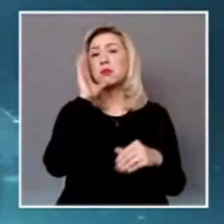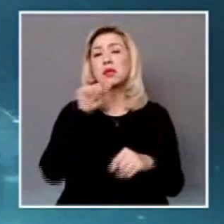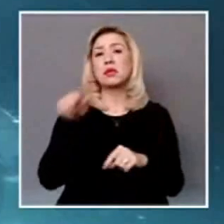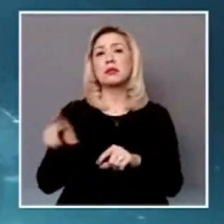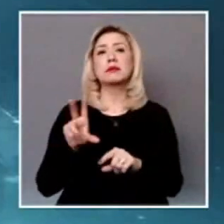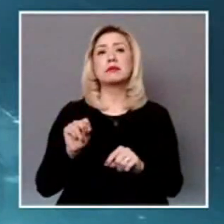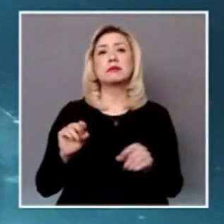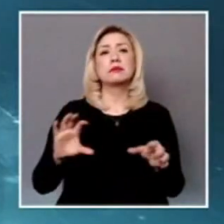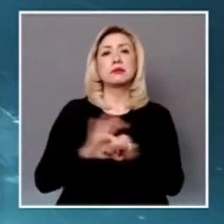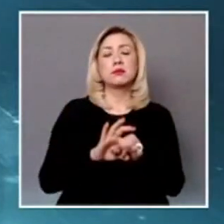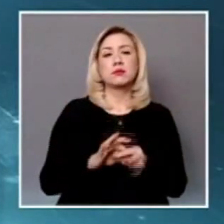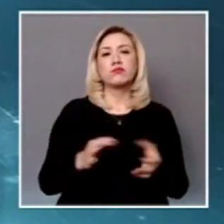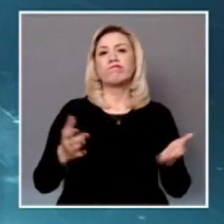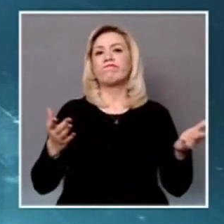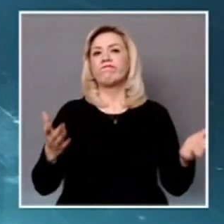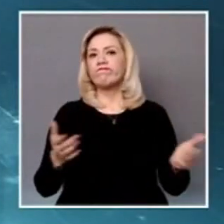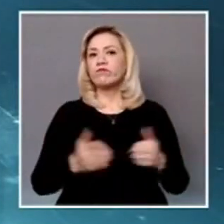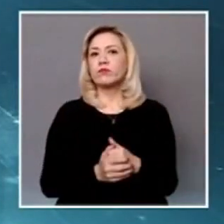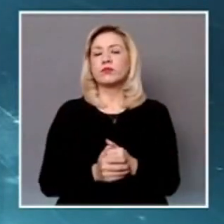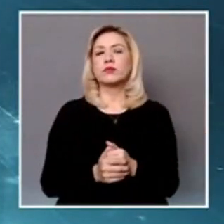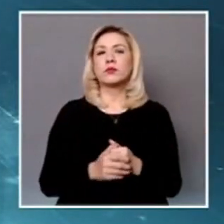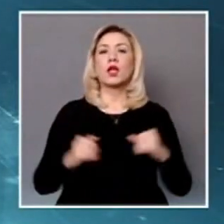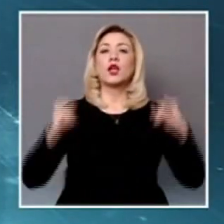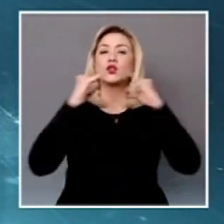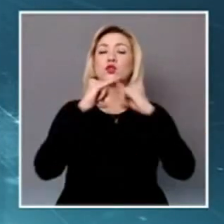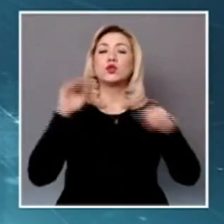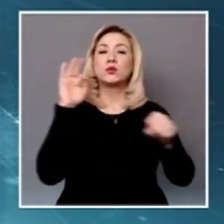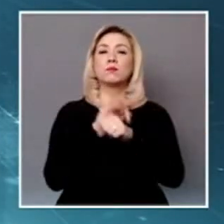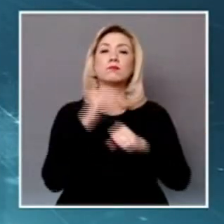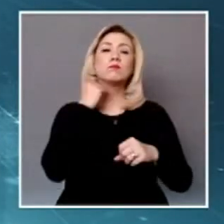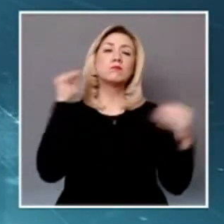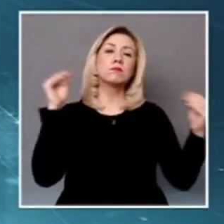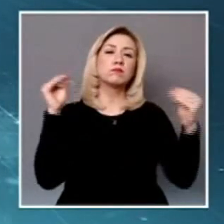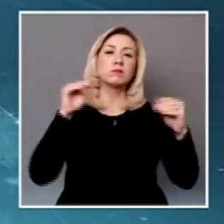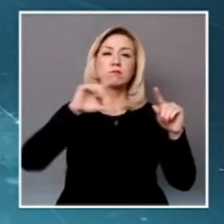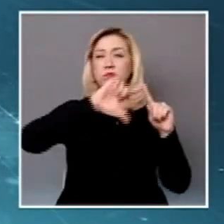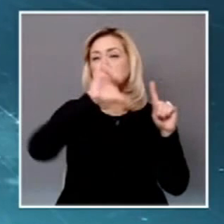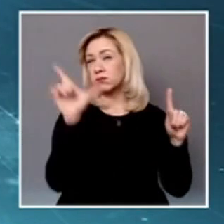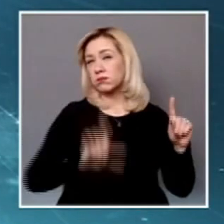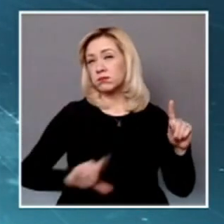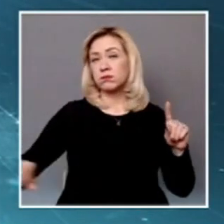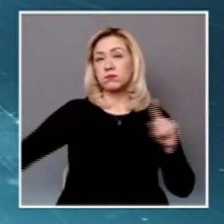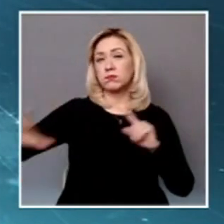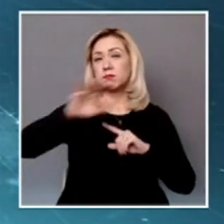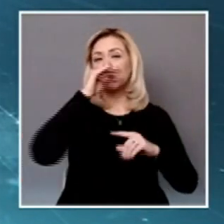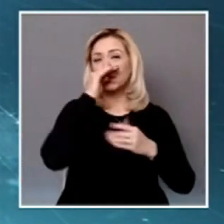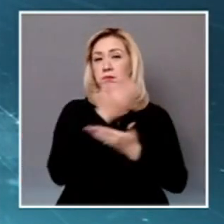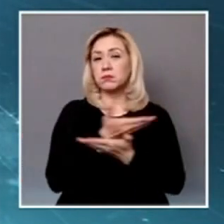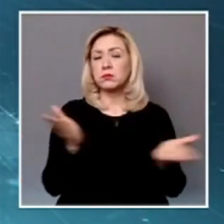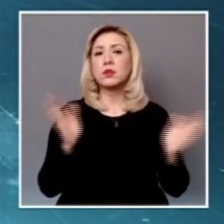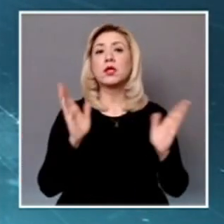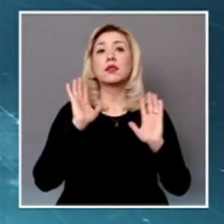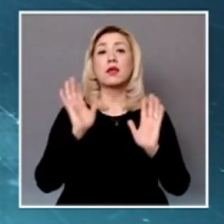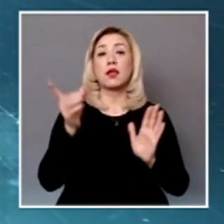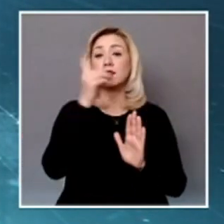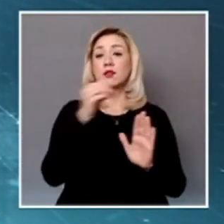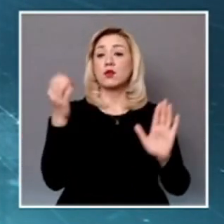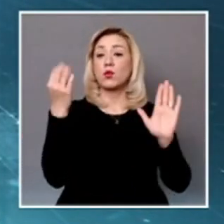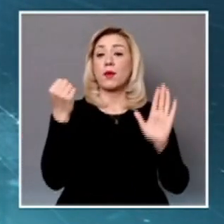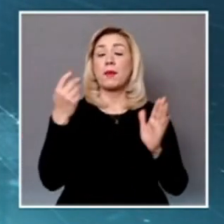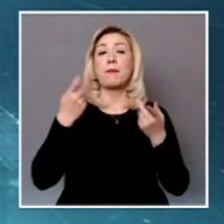La Defensoría Pública Federal logró que 109 personas obtuvieran su libertad a través de la Ley de